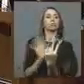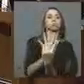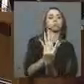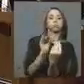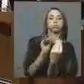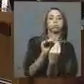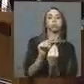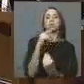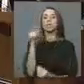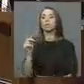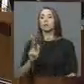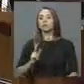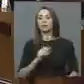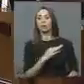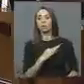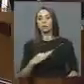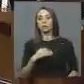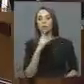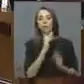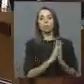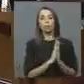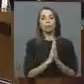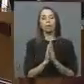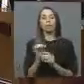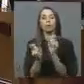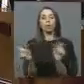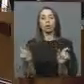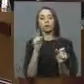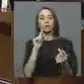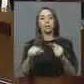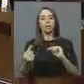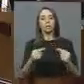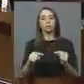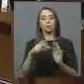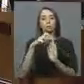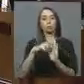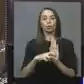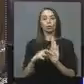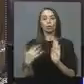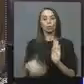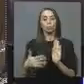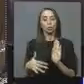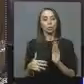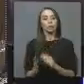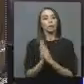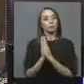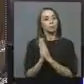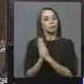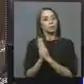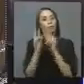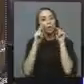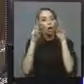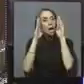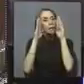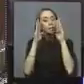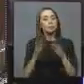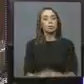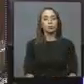señores ministros estamos en plena discusión de un proyecto muy importante así que les ruego poner atención